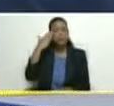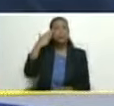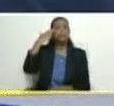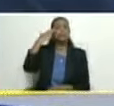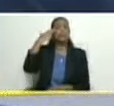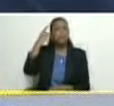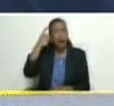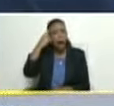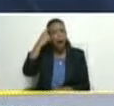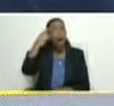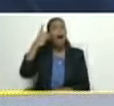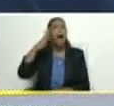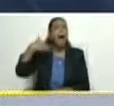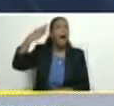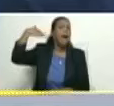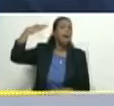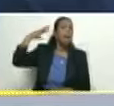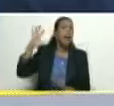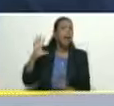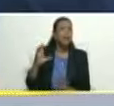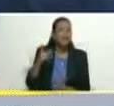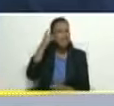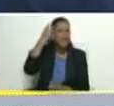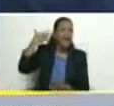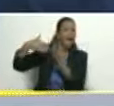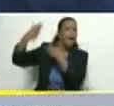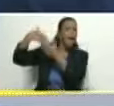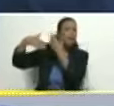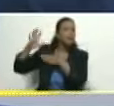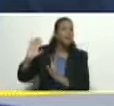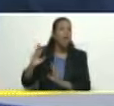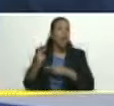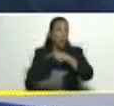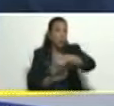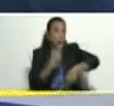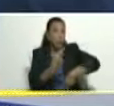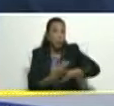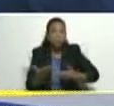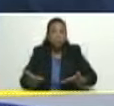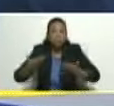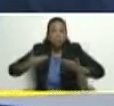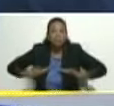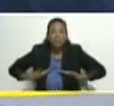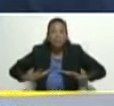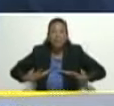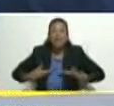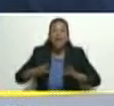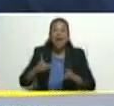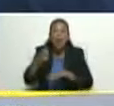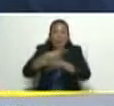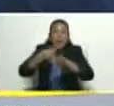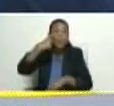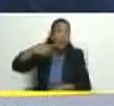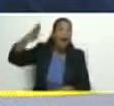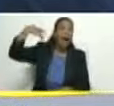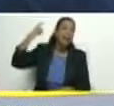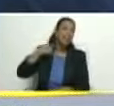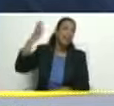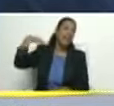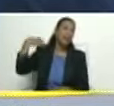ese señalamiento hace algunas noches, la revolución había recibido de la Cuarta República un país